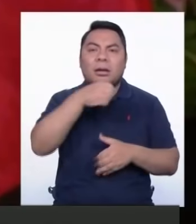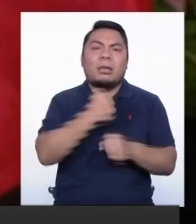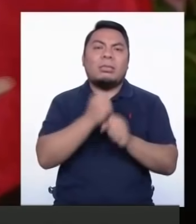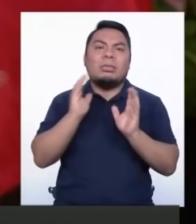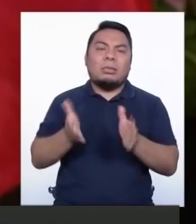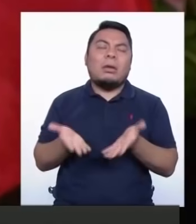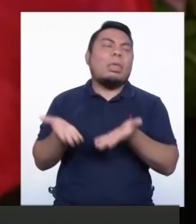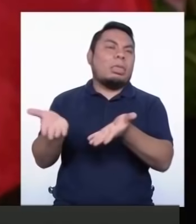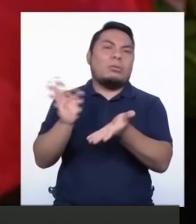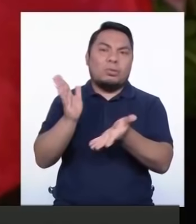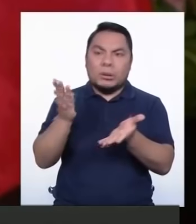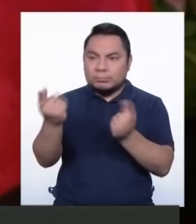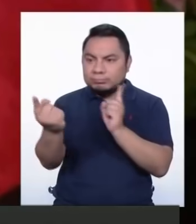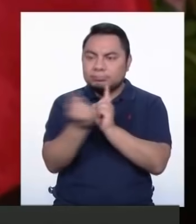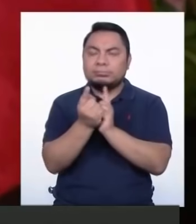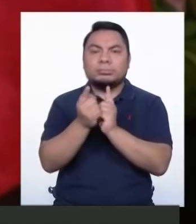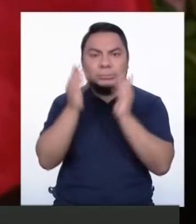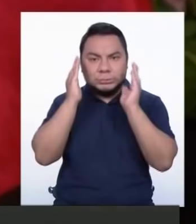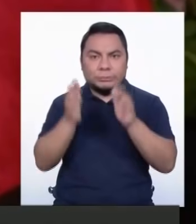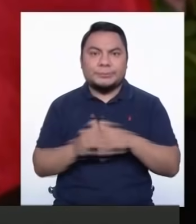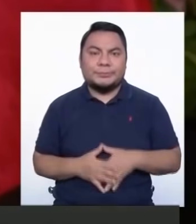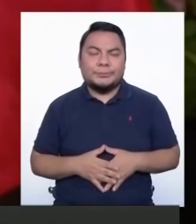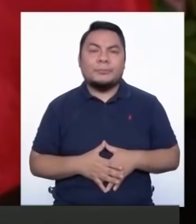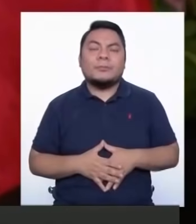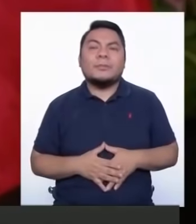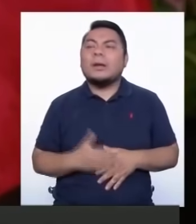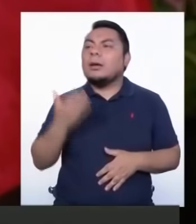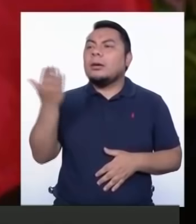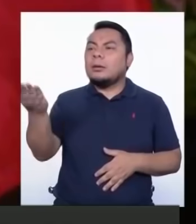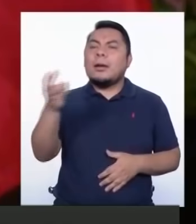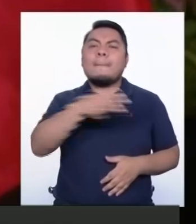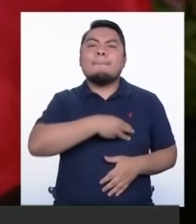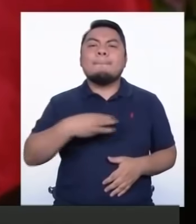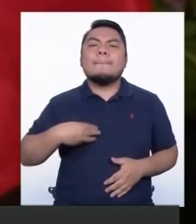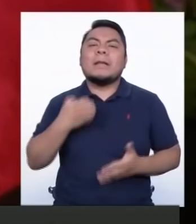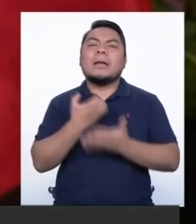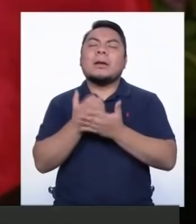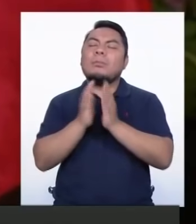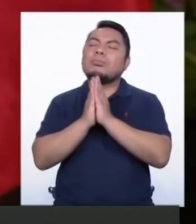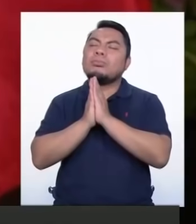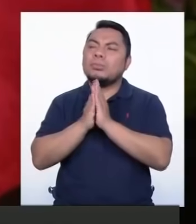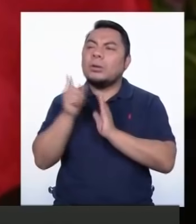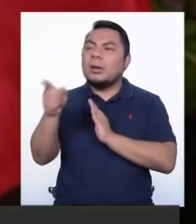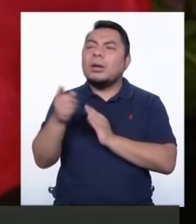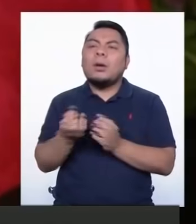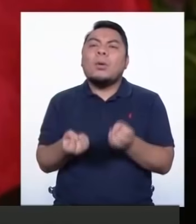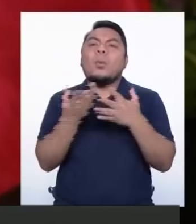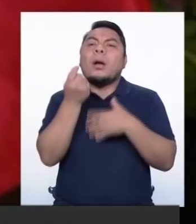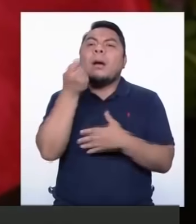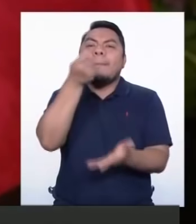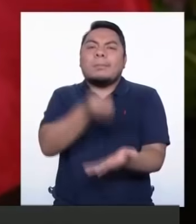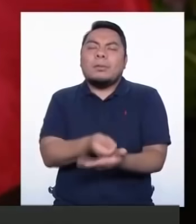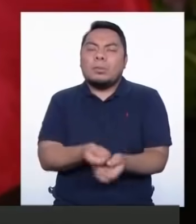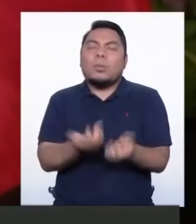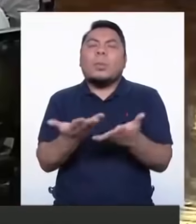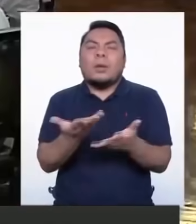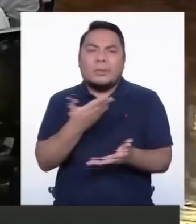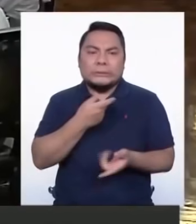trabajadores. Ministra de Economía, por favor, ¿cuál es el esfuerzo económico que como gobierno estamos